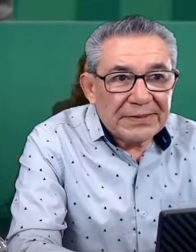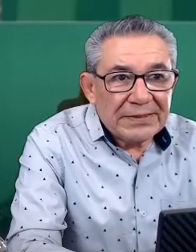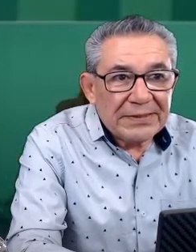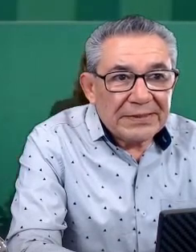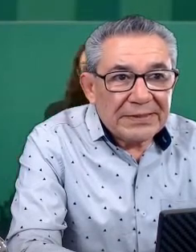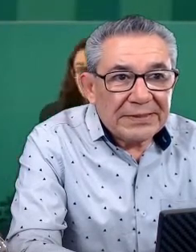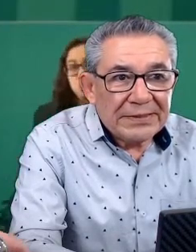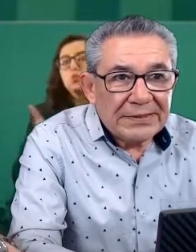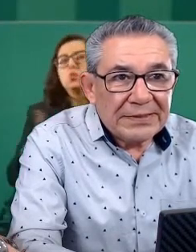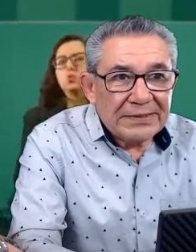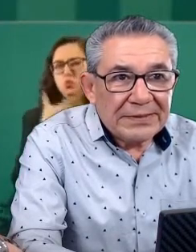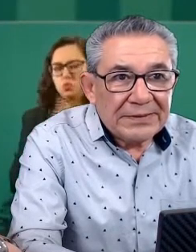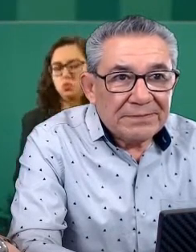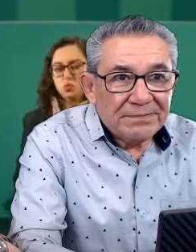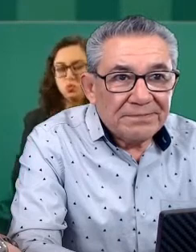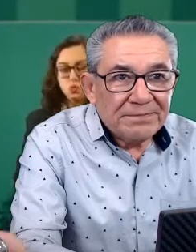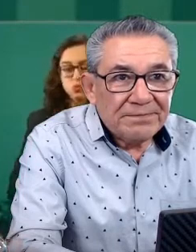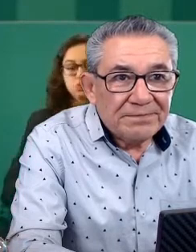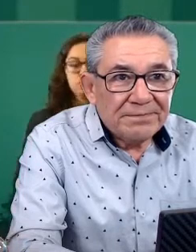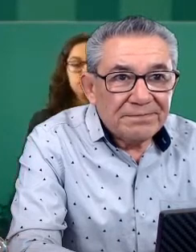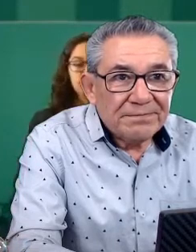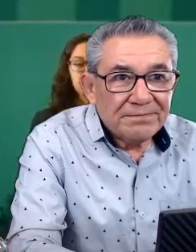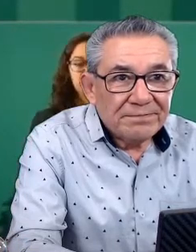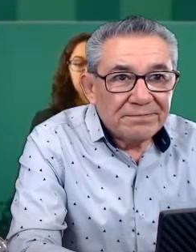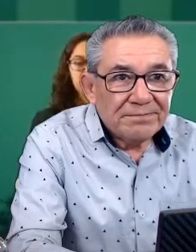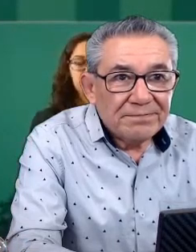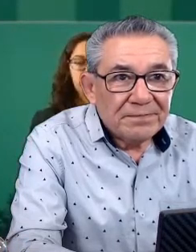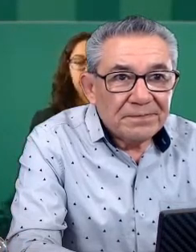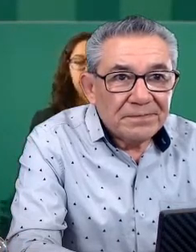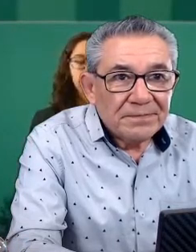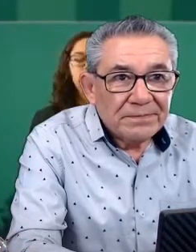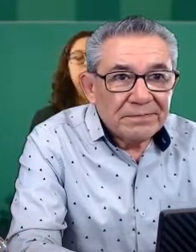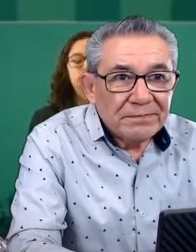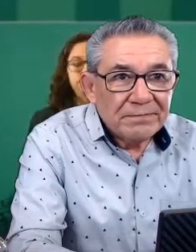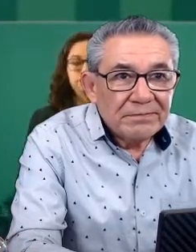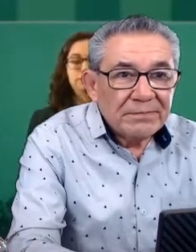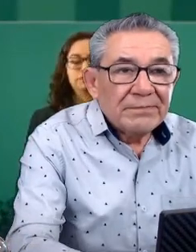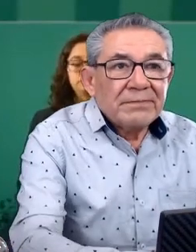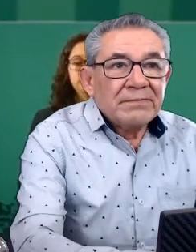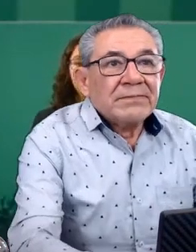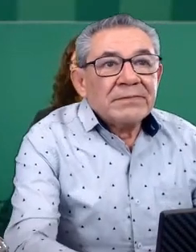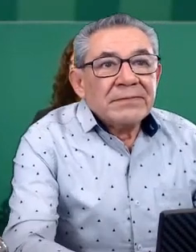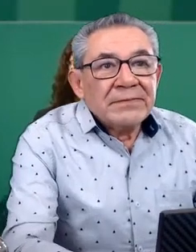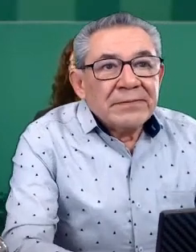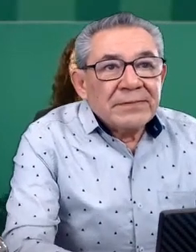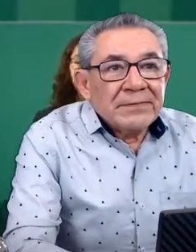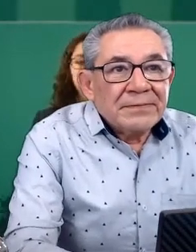asunto de la solicitud de la fiscalía para